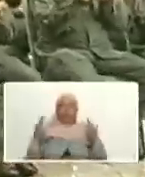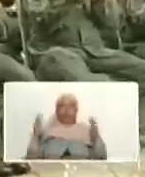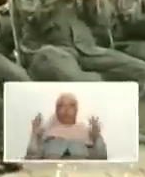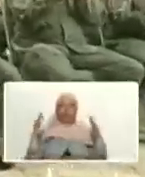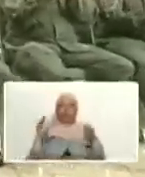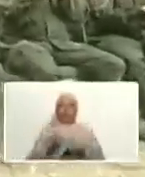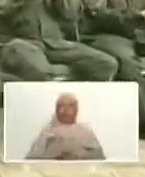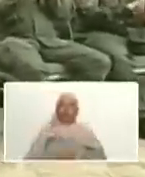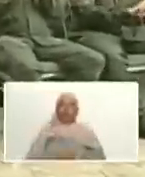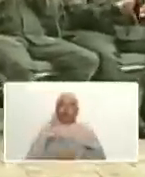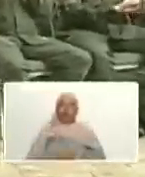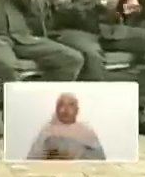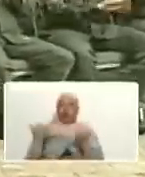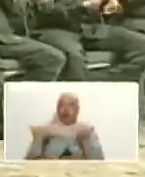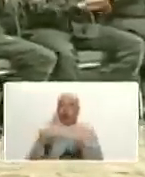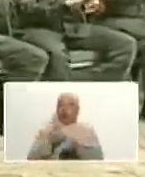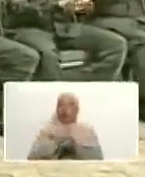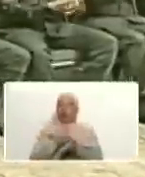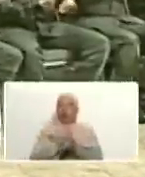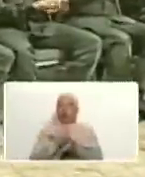Y no hay que bajar la guardia.